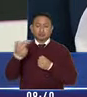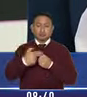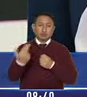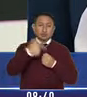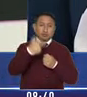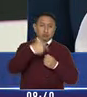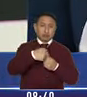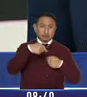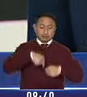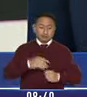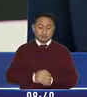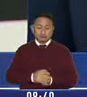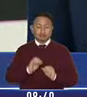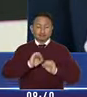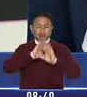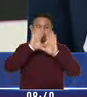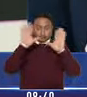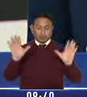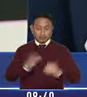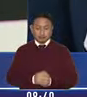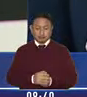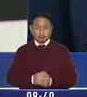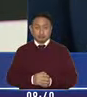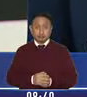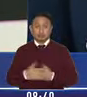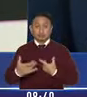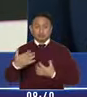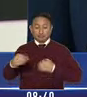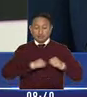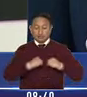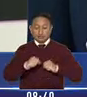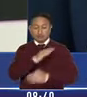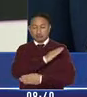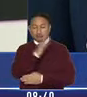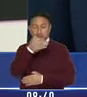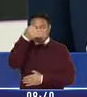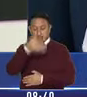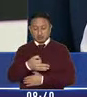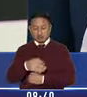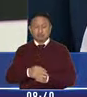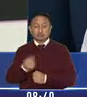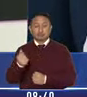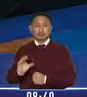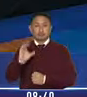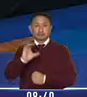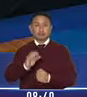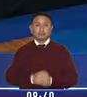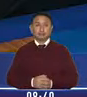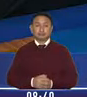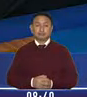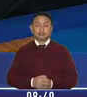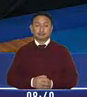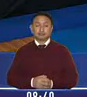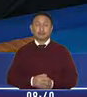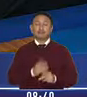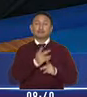y sobre todo transparentaremos, trabajando honesta y honradamente los recursos si nos alcanzan. Vamos con